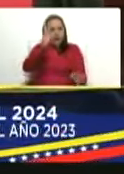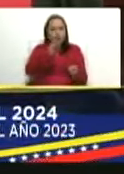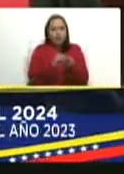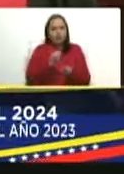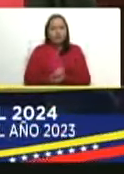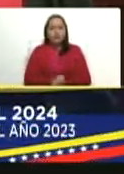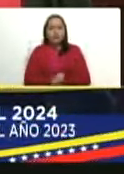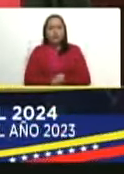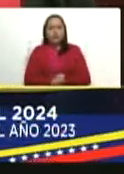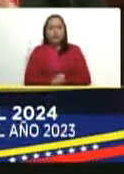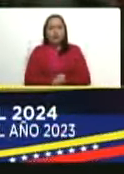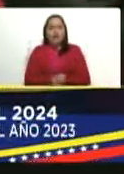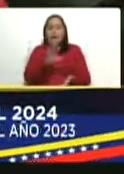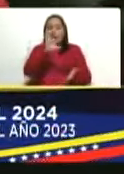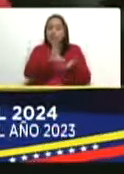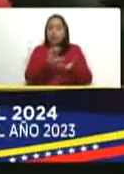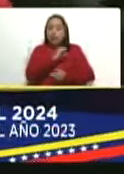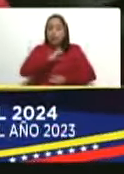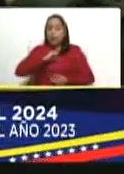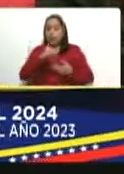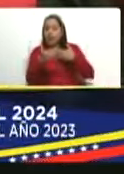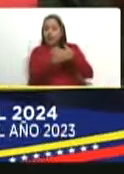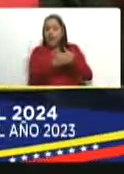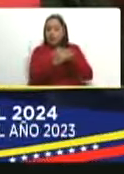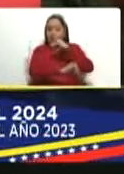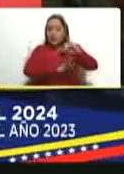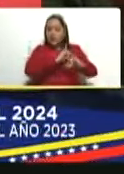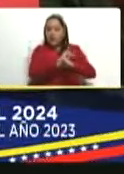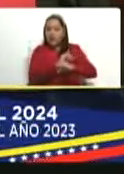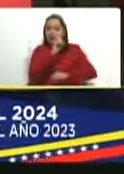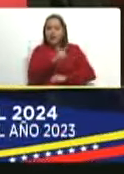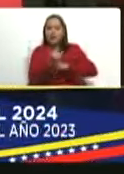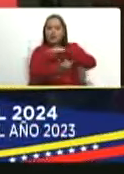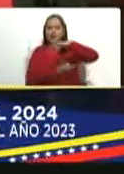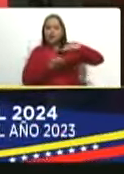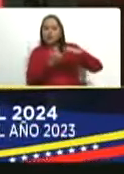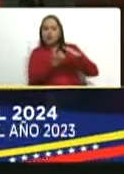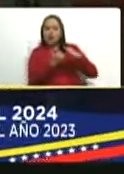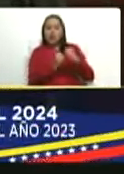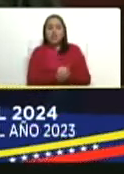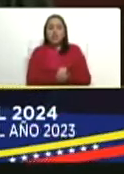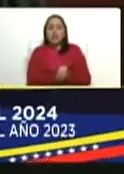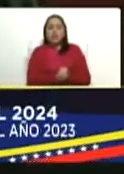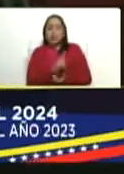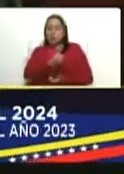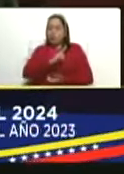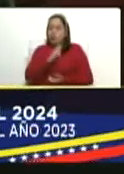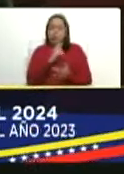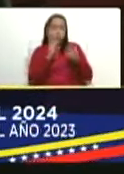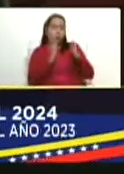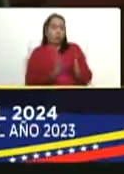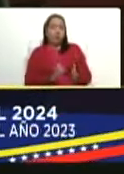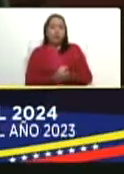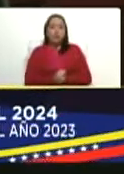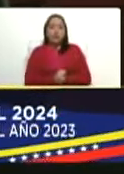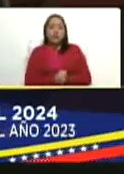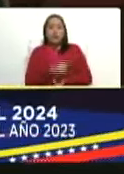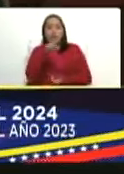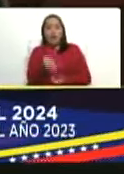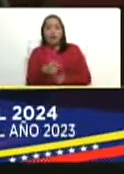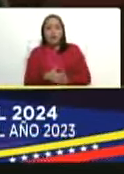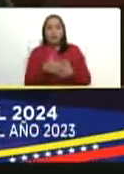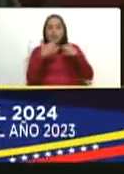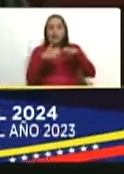centros transnacionales de poder privado, para la institucionalidad tecnocrática neoliberal, para los mercados